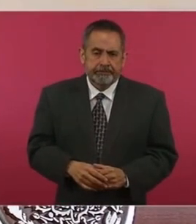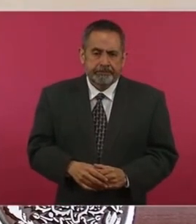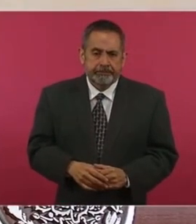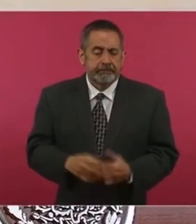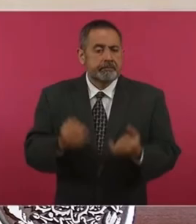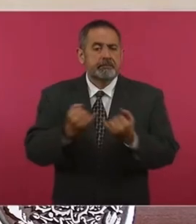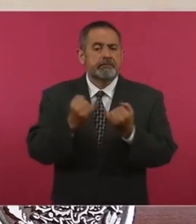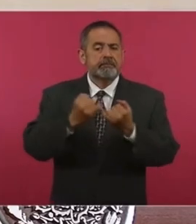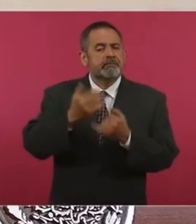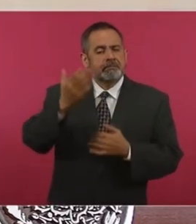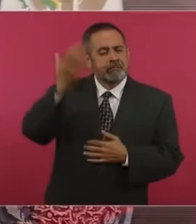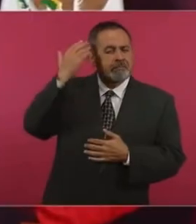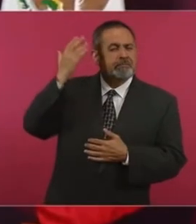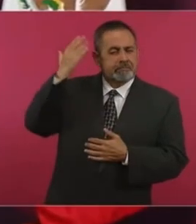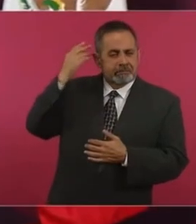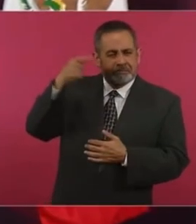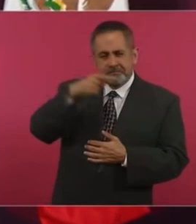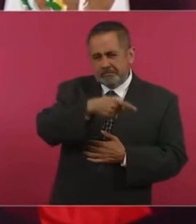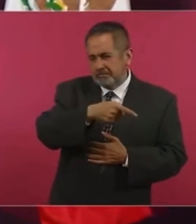insinuaban antes